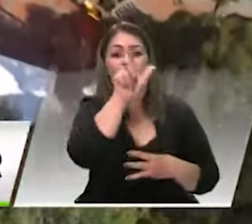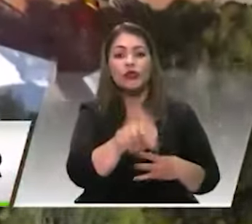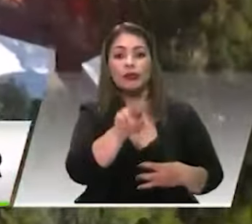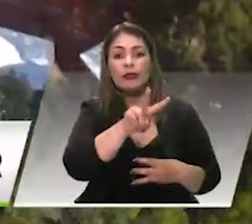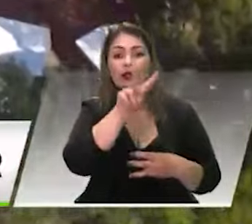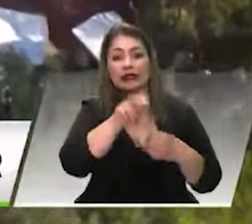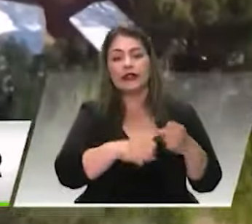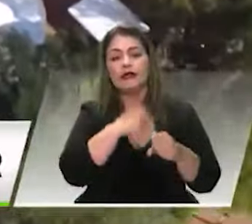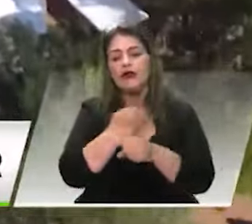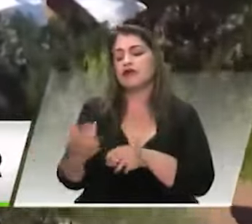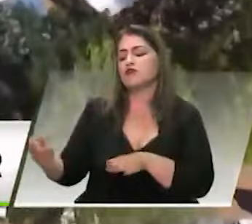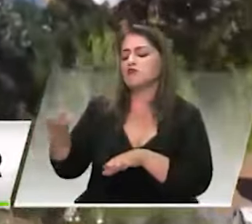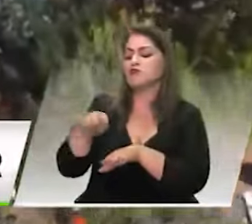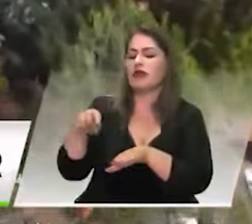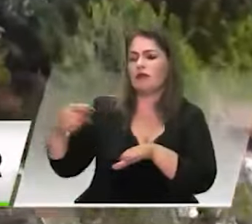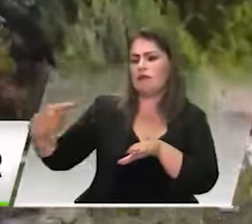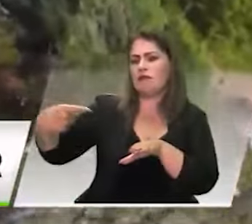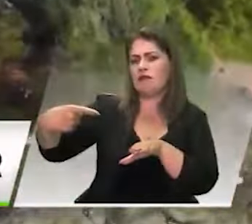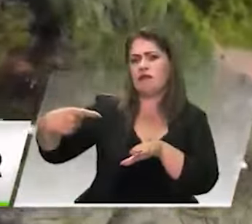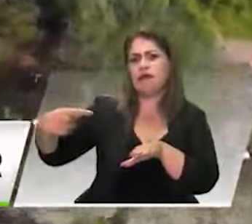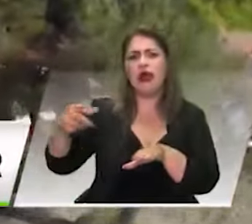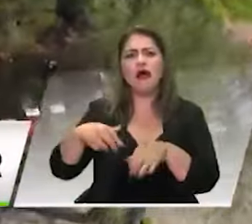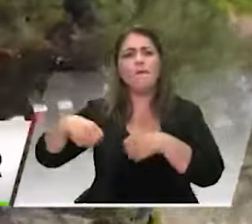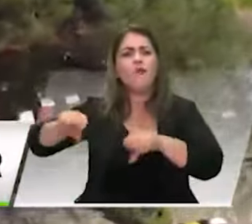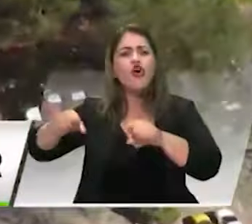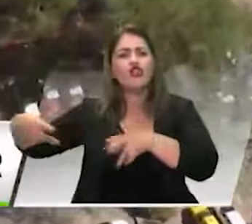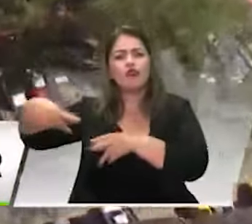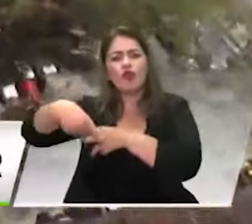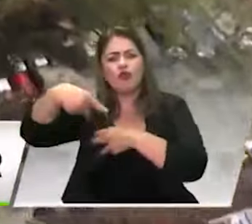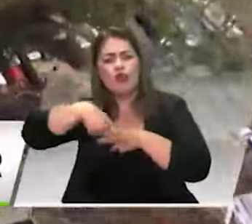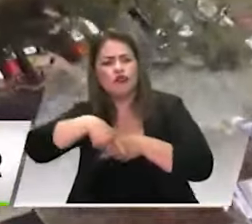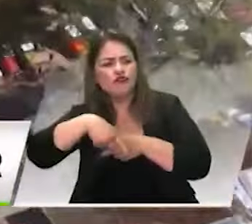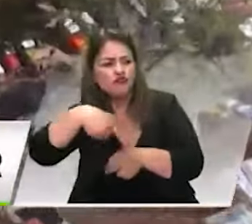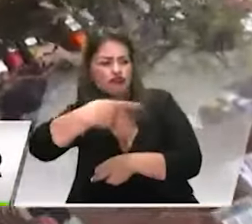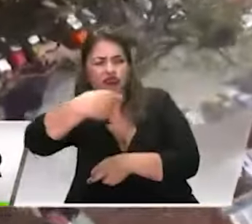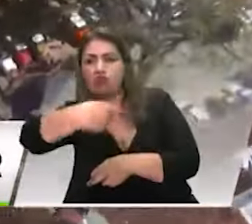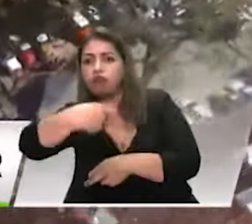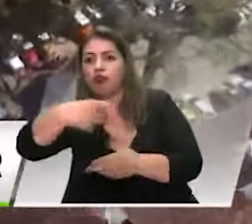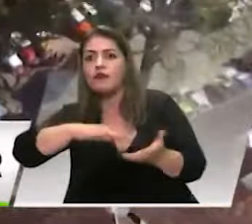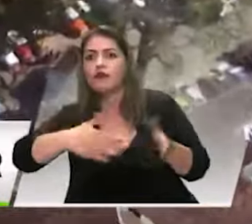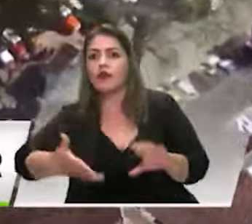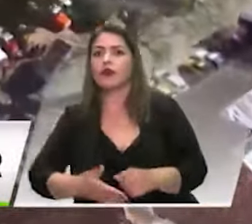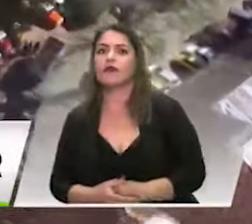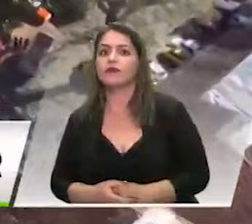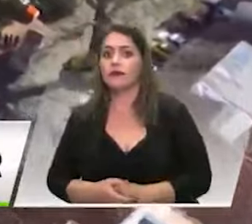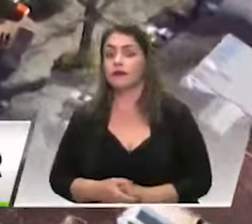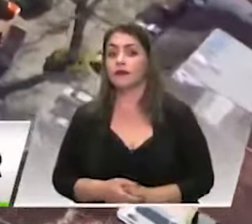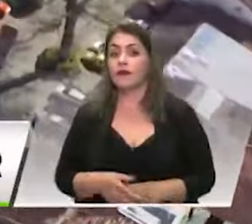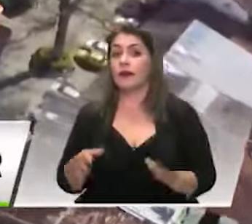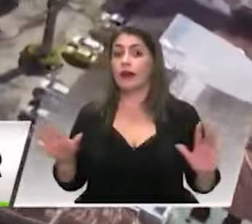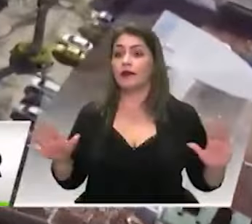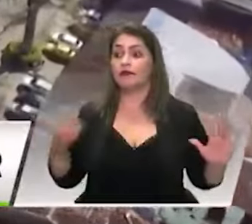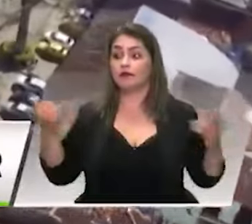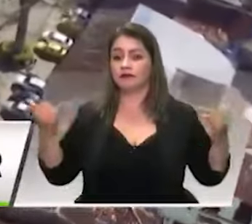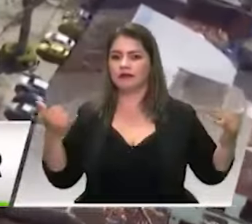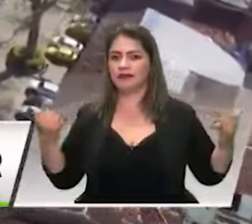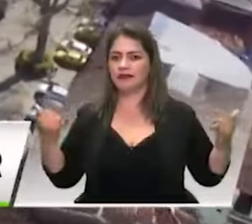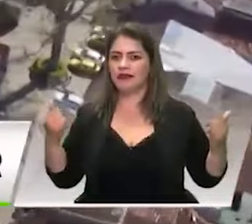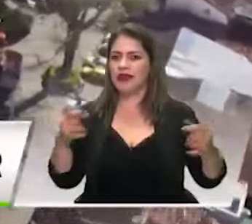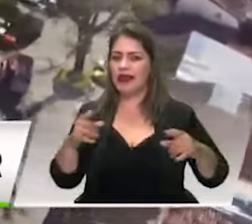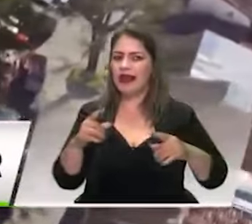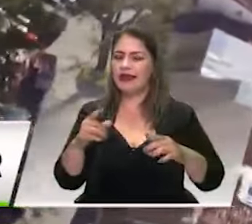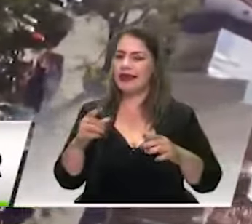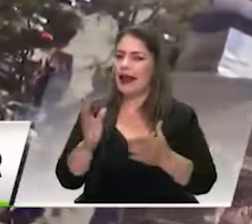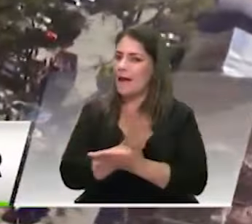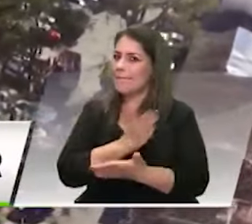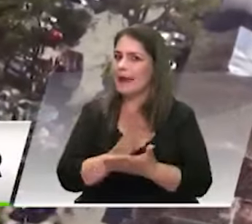otro hombre por sicarios que se desplazaban en motocicleta, quienes les dispararon. Si bien las autoridades afirman que se trata de incidentes aislados,